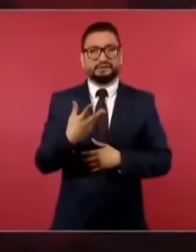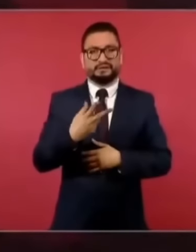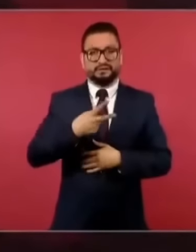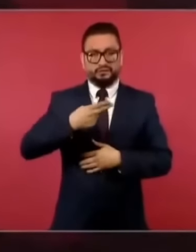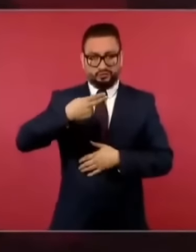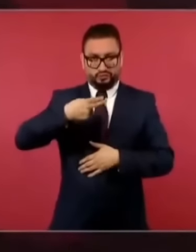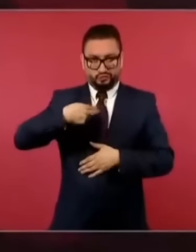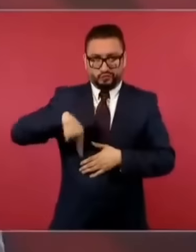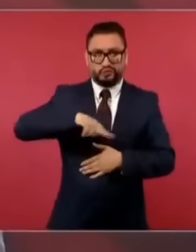país nuestra patria